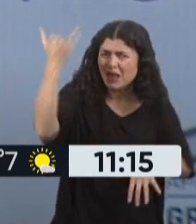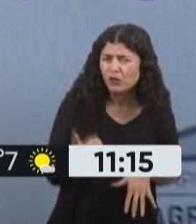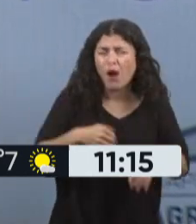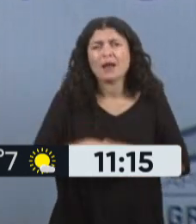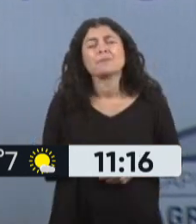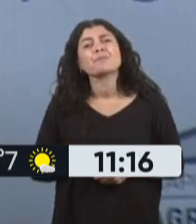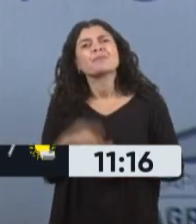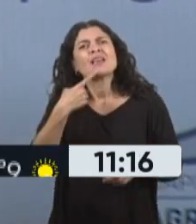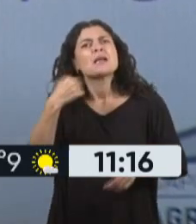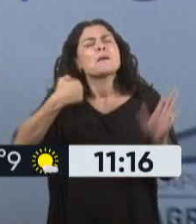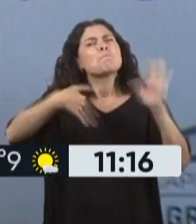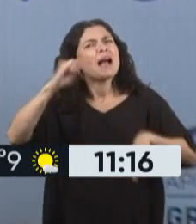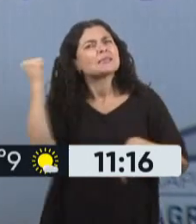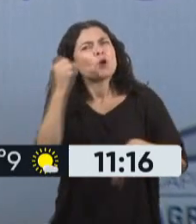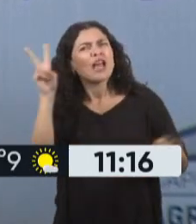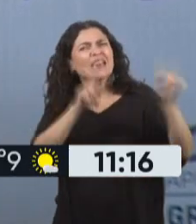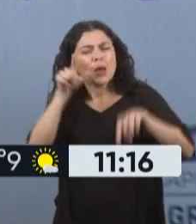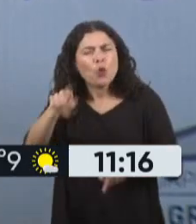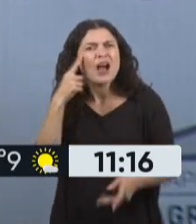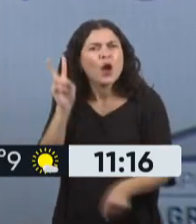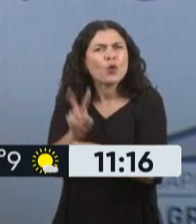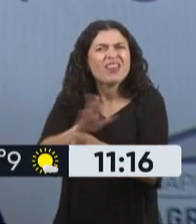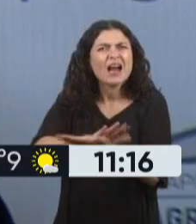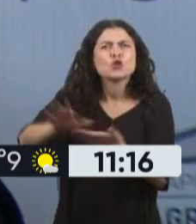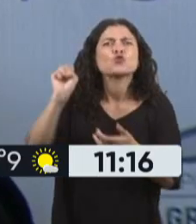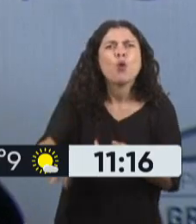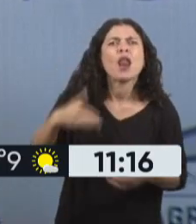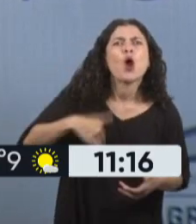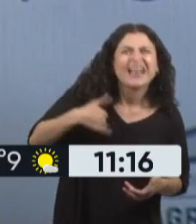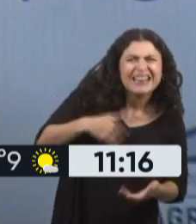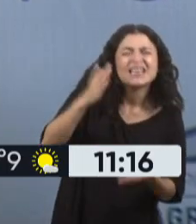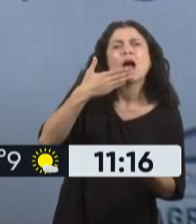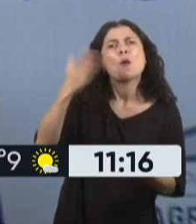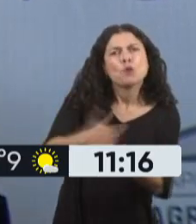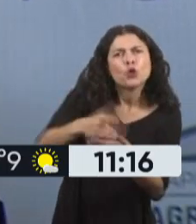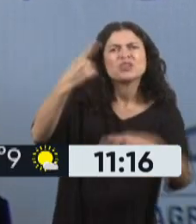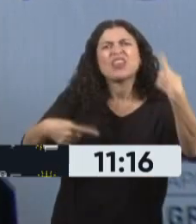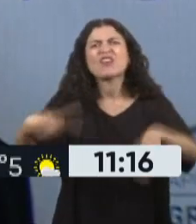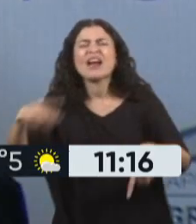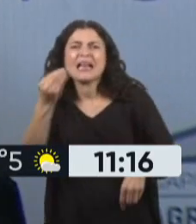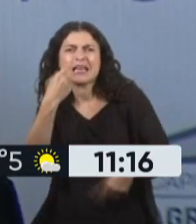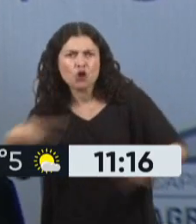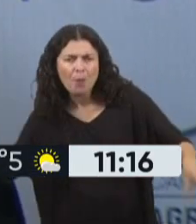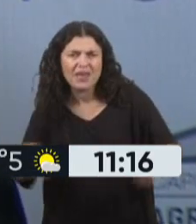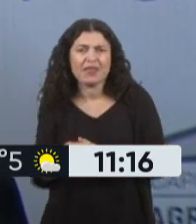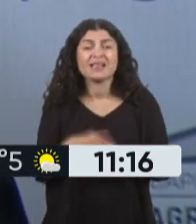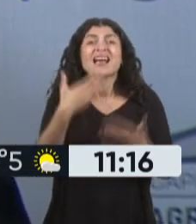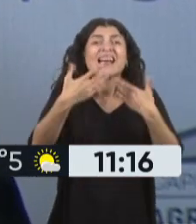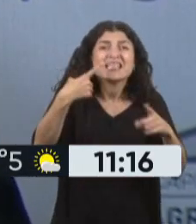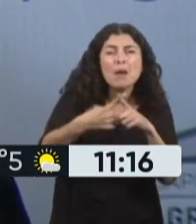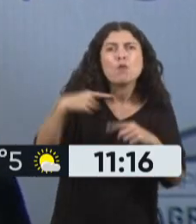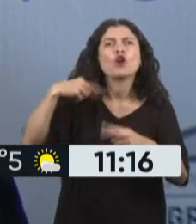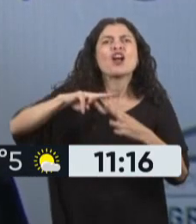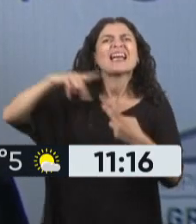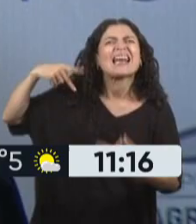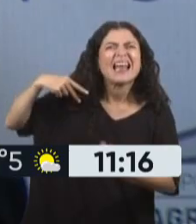valor al suelo para eficientizar y multiplicar la producción de alimentos. Gracias a la siembra directa y a la innovación genética, la cual